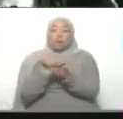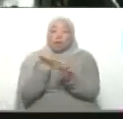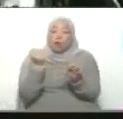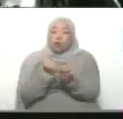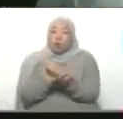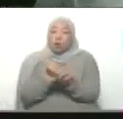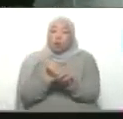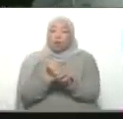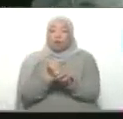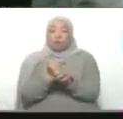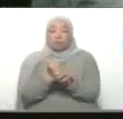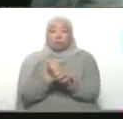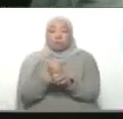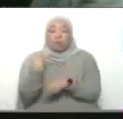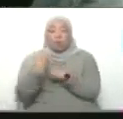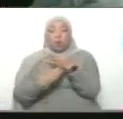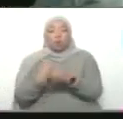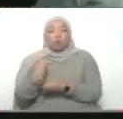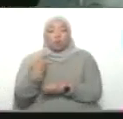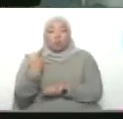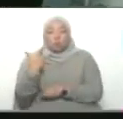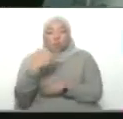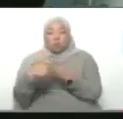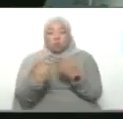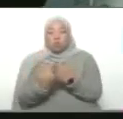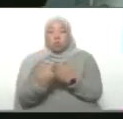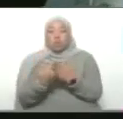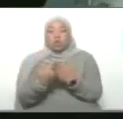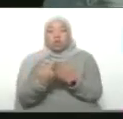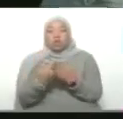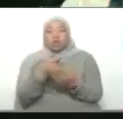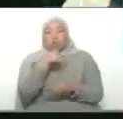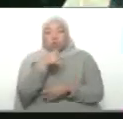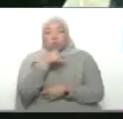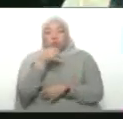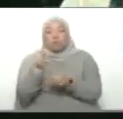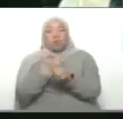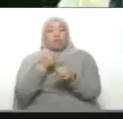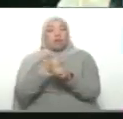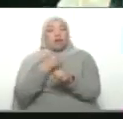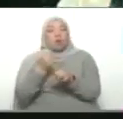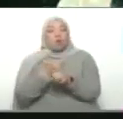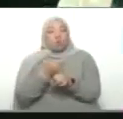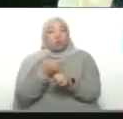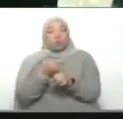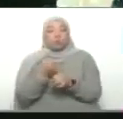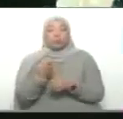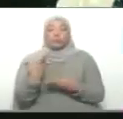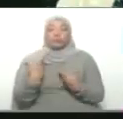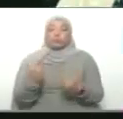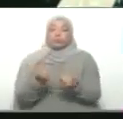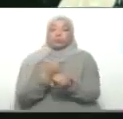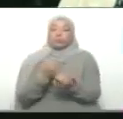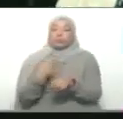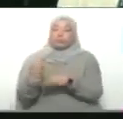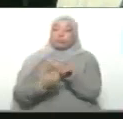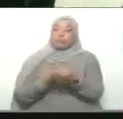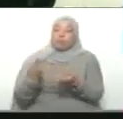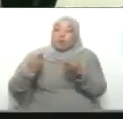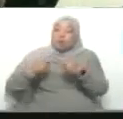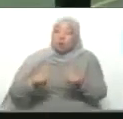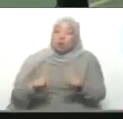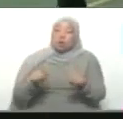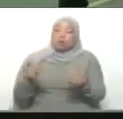trabajadores, trabajadoras, que vamos a curar plenamente las heridas sociales, laborales, de las sanciones criminales, del